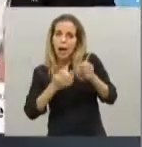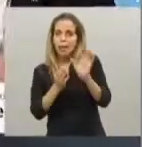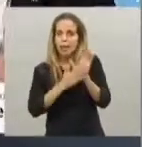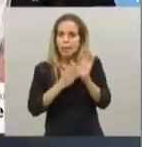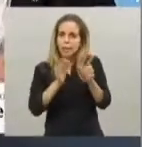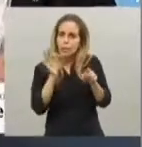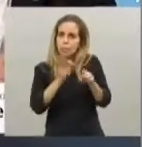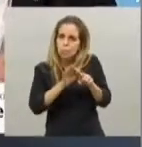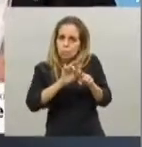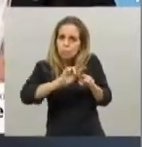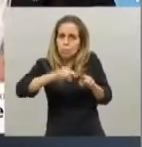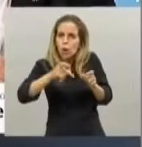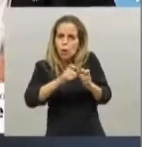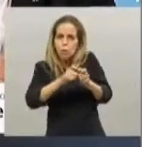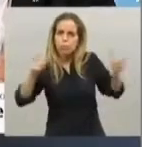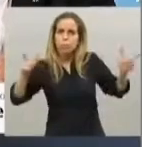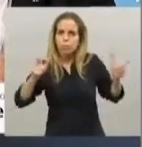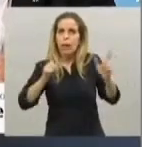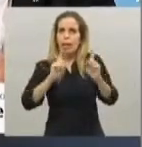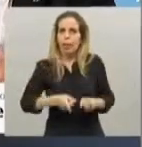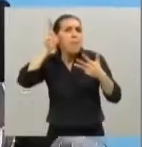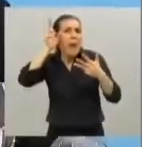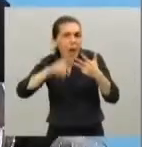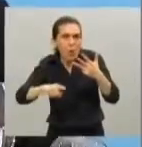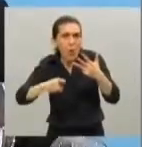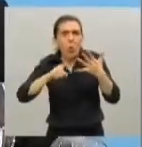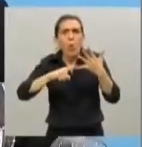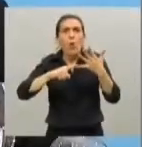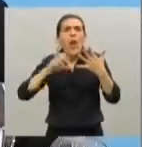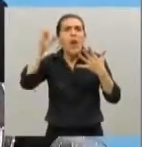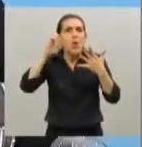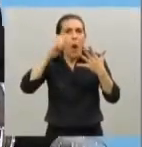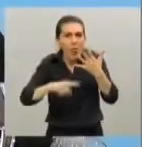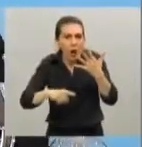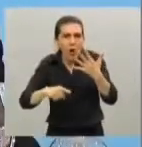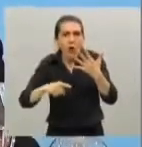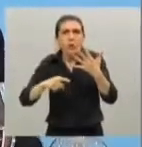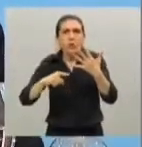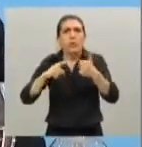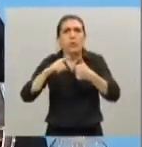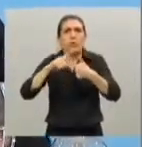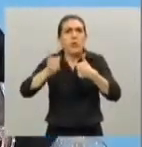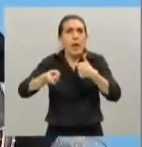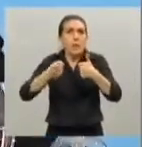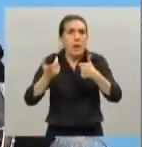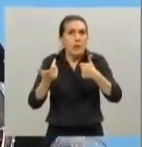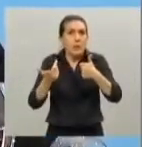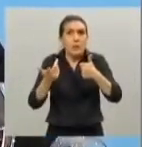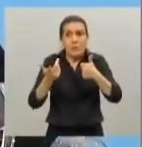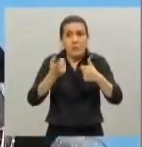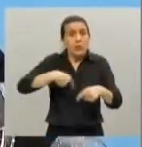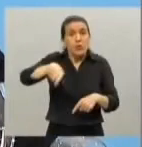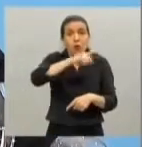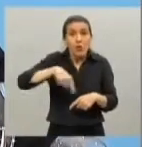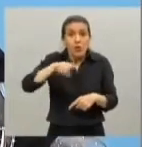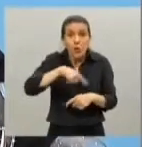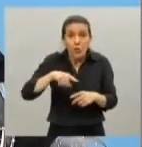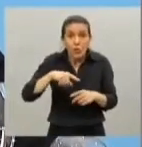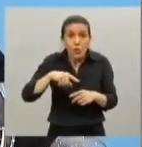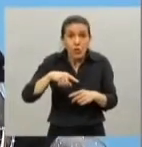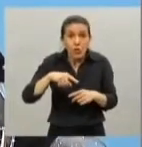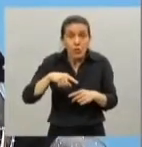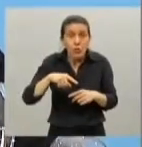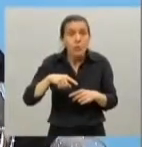los problemas subjetivos, la cuestión social. Es decir, es una gran situación muy, muy compleja, que lo peor que podemos